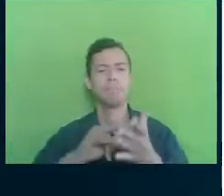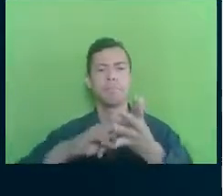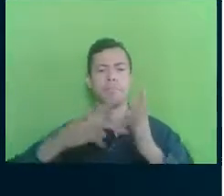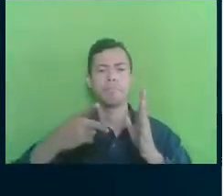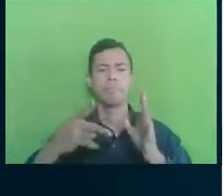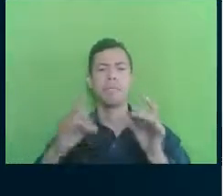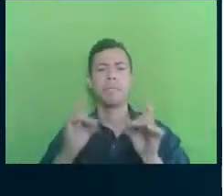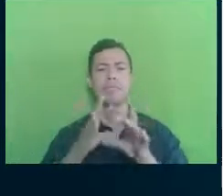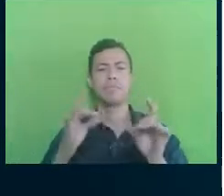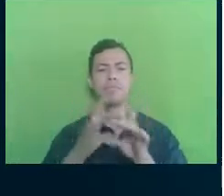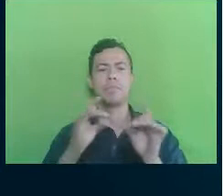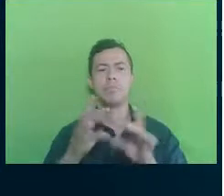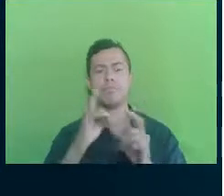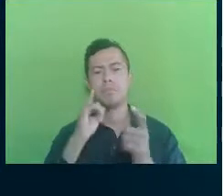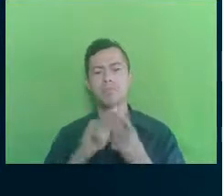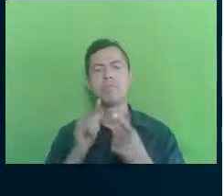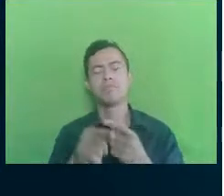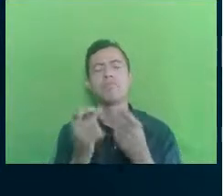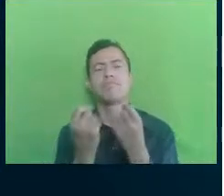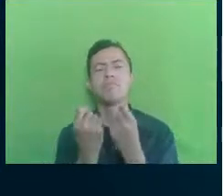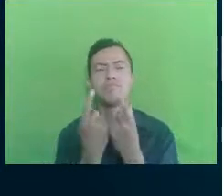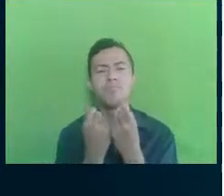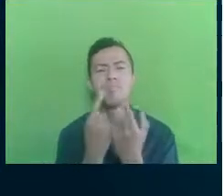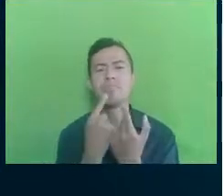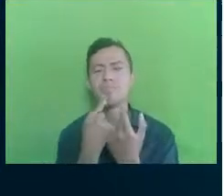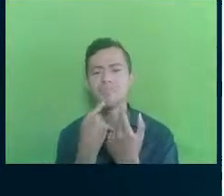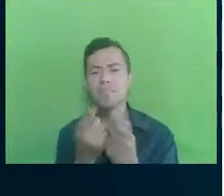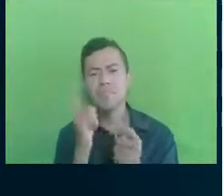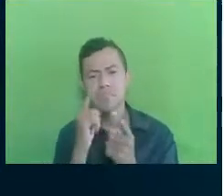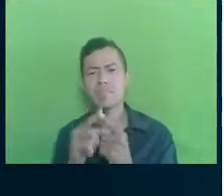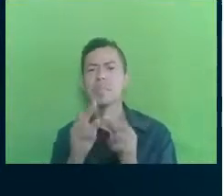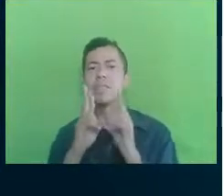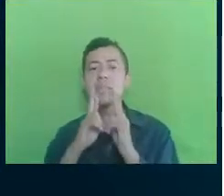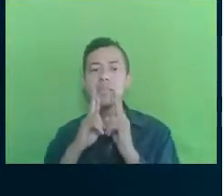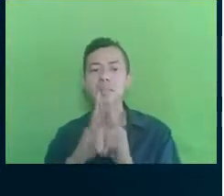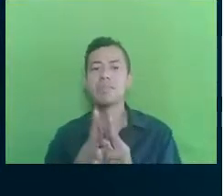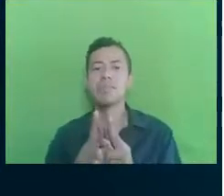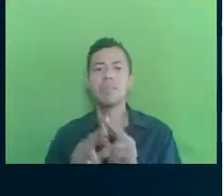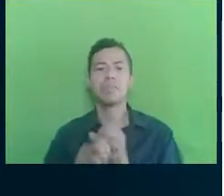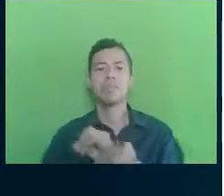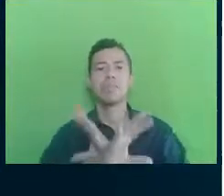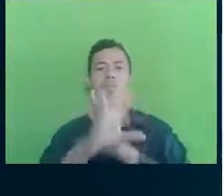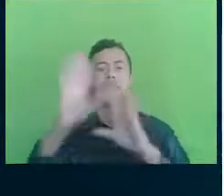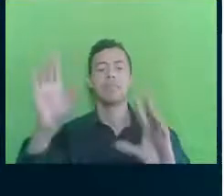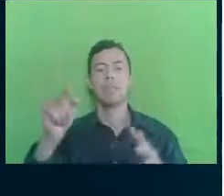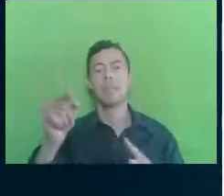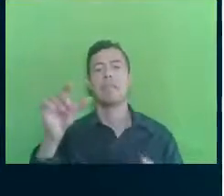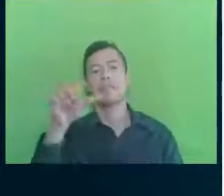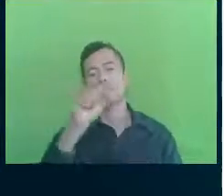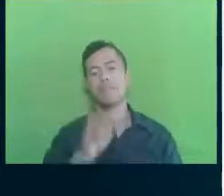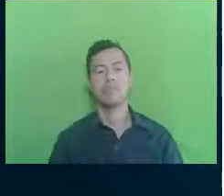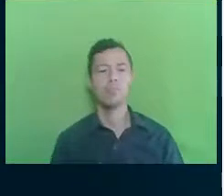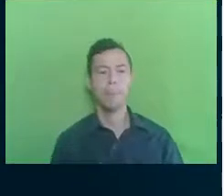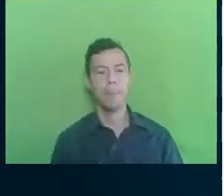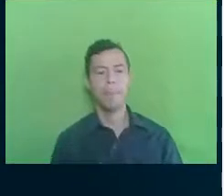chatbots cognitivos, poder entender qué es lo que está diciendo una persona y poder responderle de una forma natural sin que se dé cuenta.